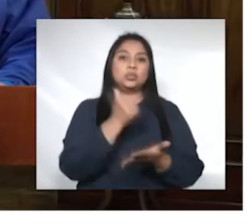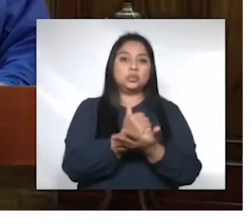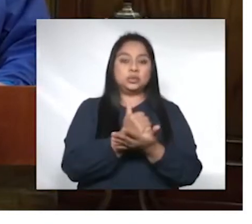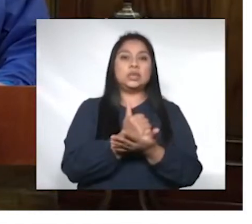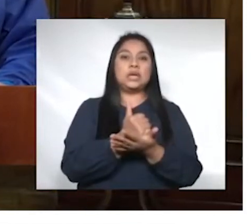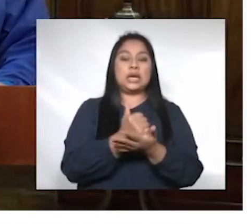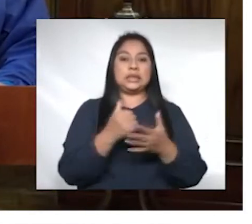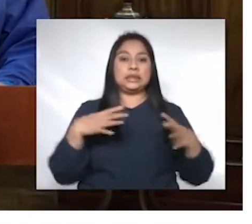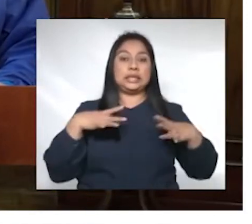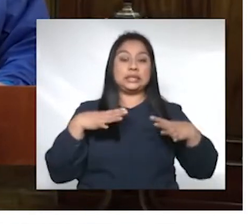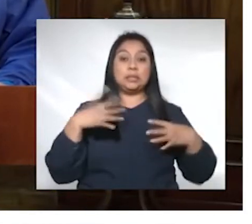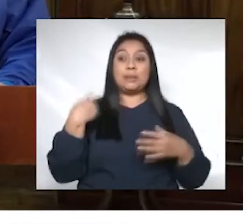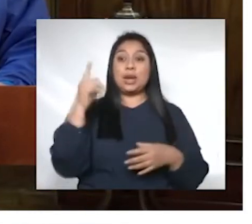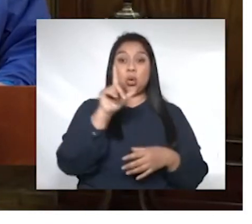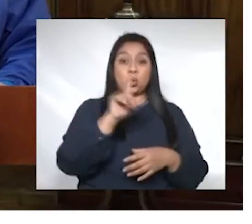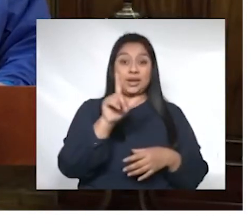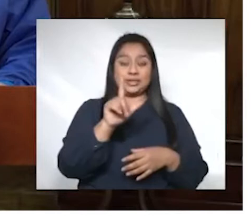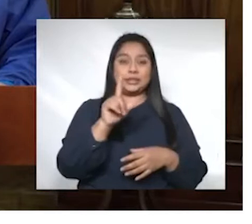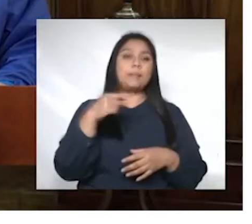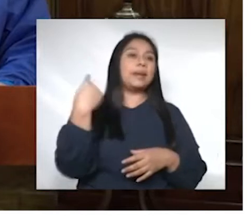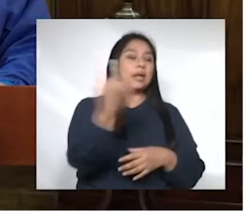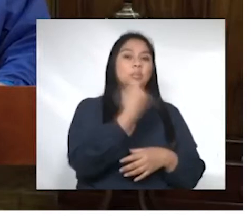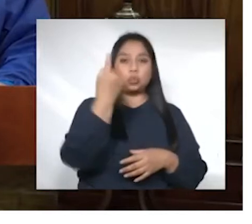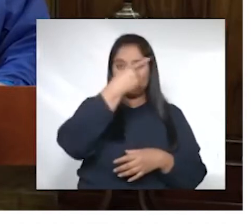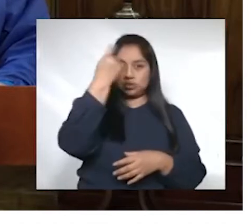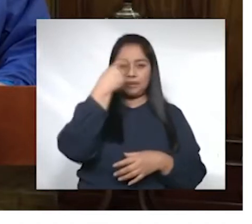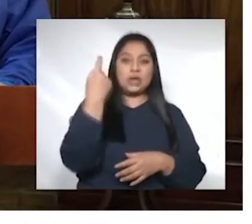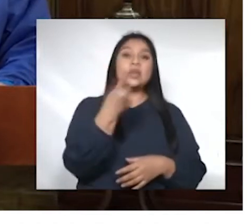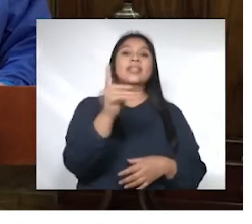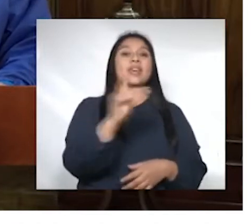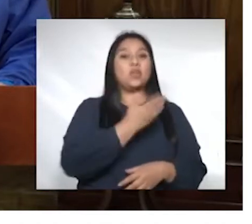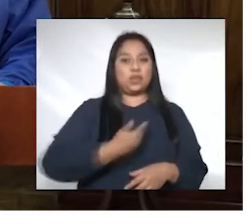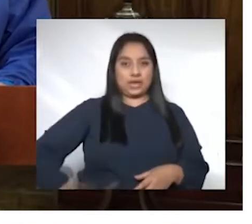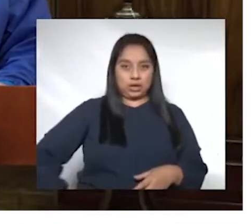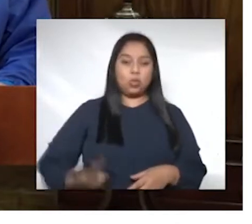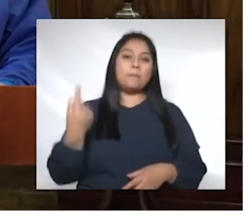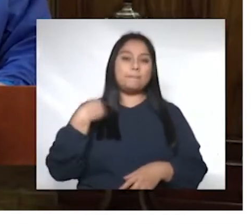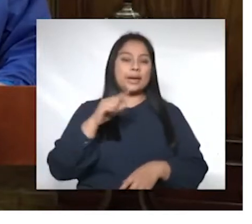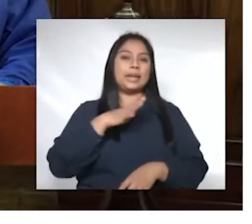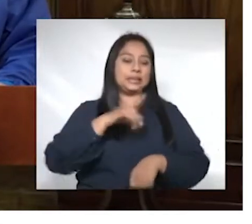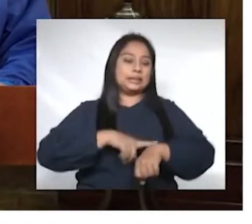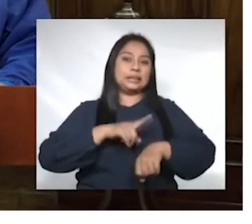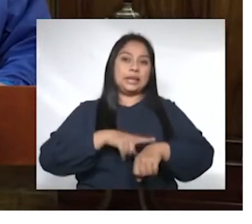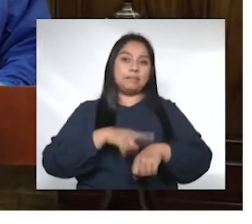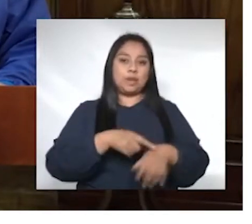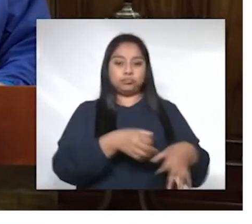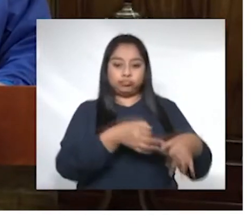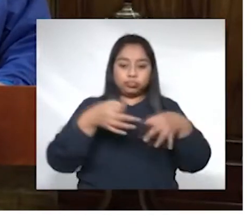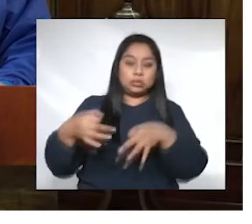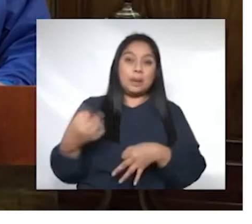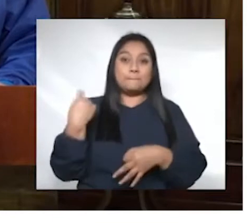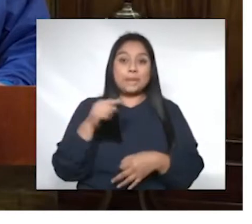asueto para el día lunes a todos los empleados del ejecutivo de manera tal que tengan tiempo suficiente para hacer que se